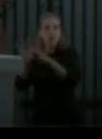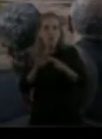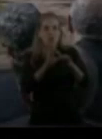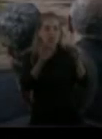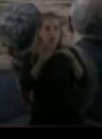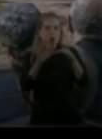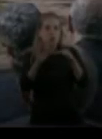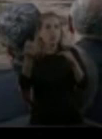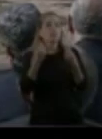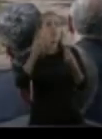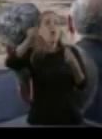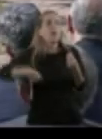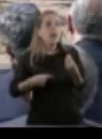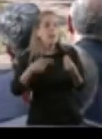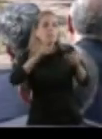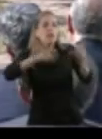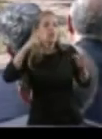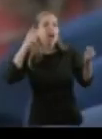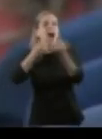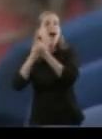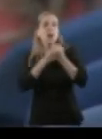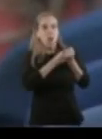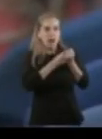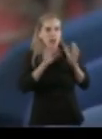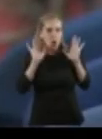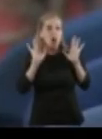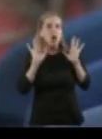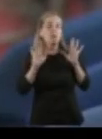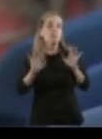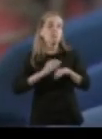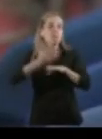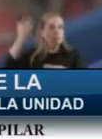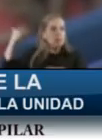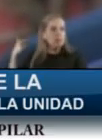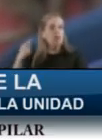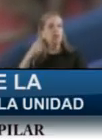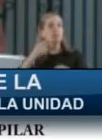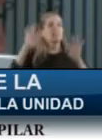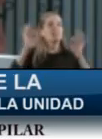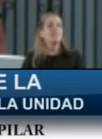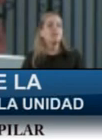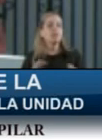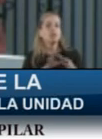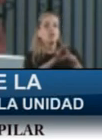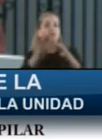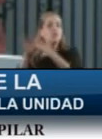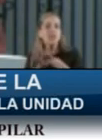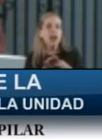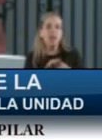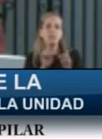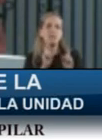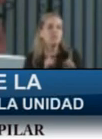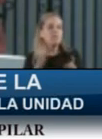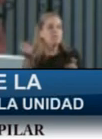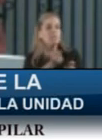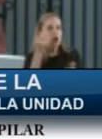de los involucrados por consolidarla. La historia nos enseña que la unidad es un valor que debemos preservar en los momentos más